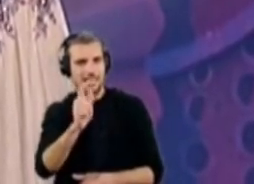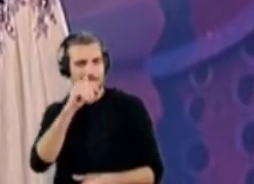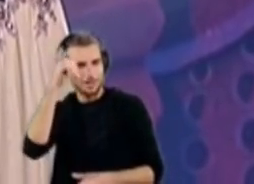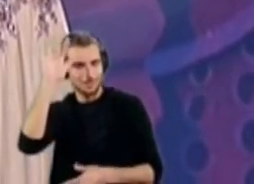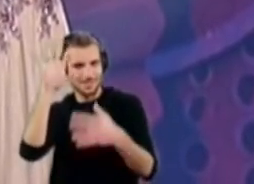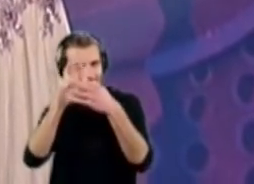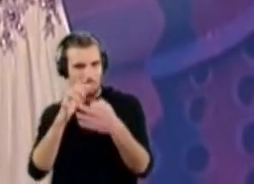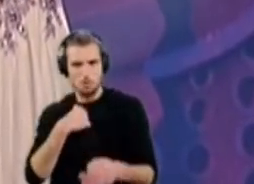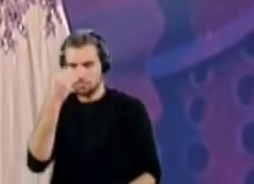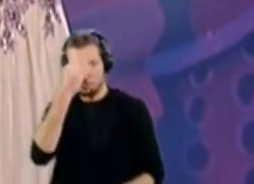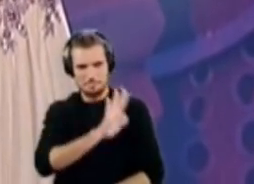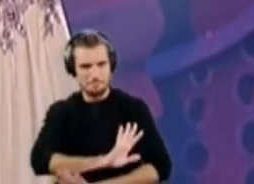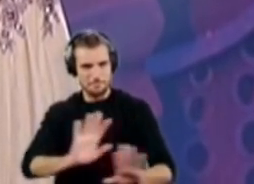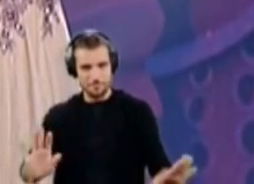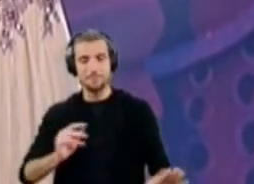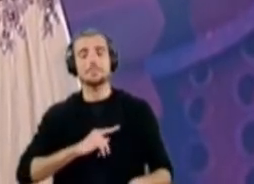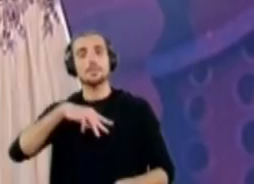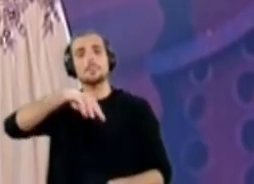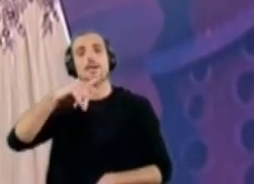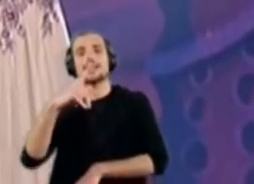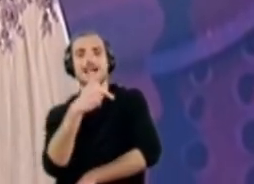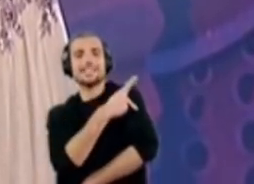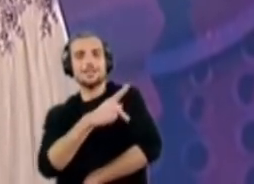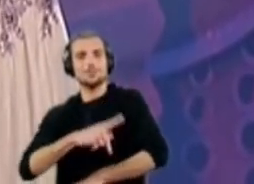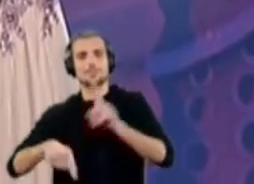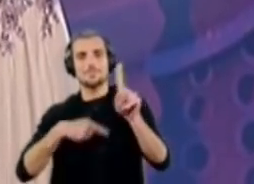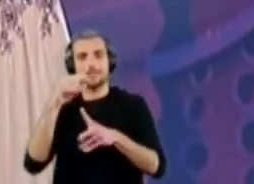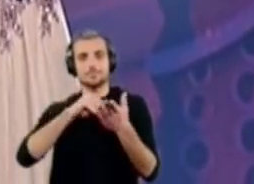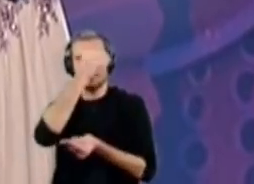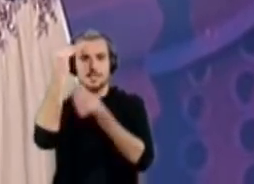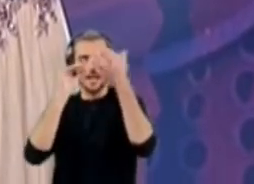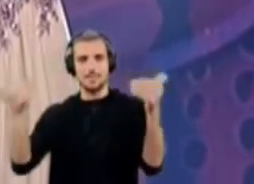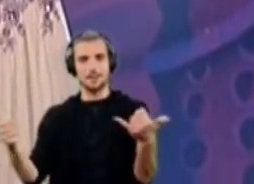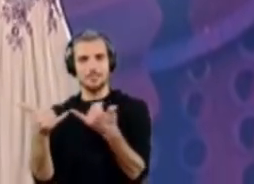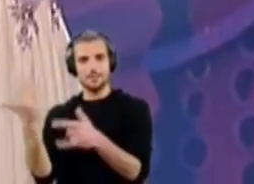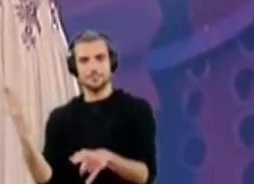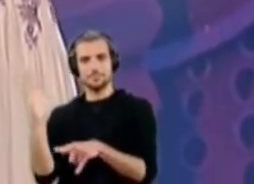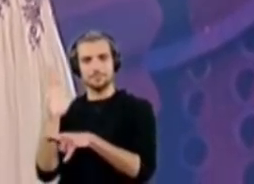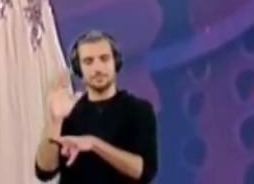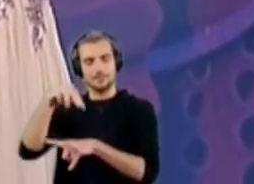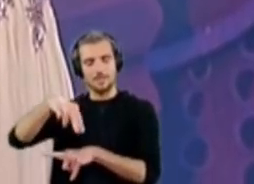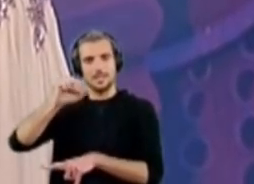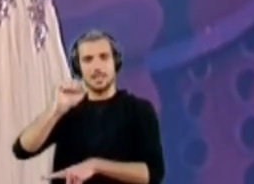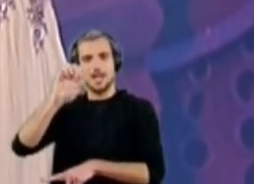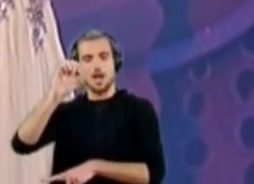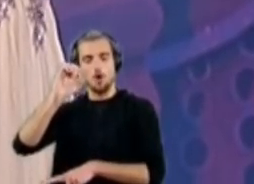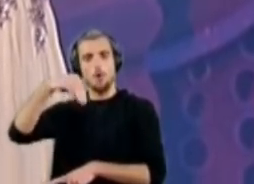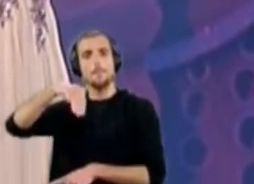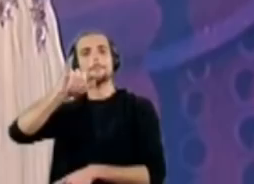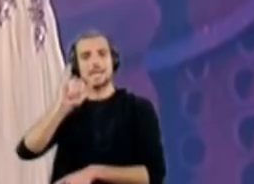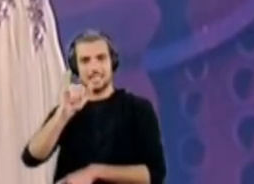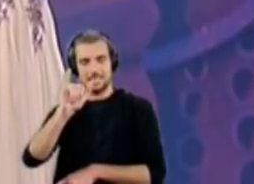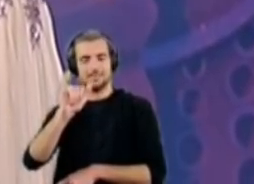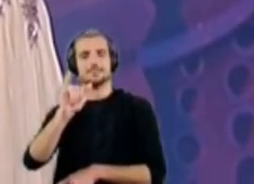Vamos. Mika Tatú y Maquillaje Tenerife presentan a Irian Naomi Soto Castro con un